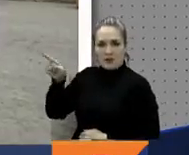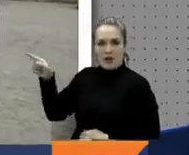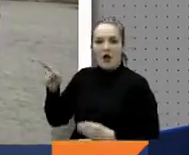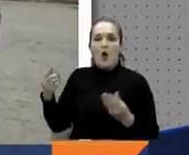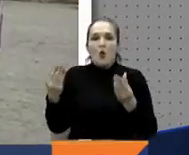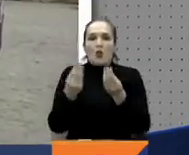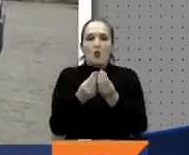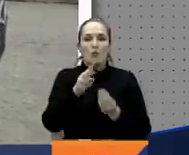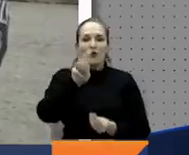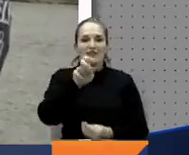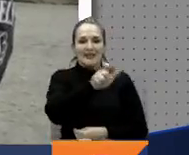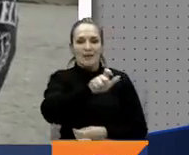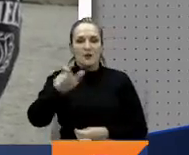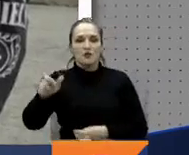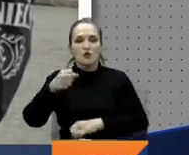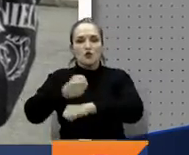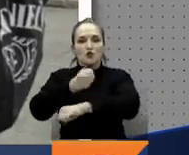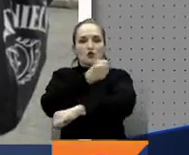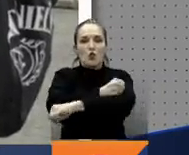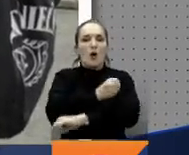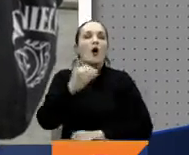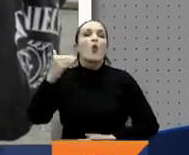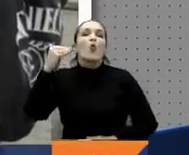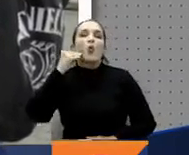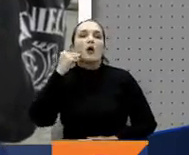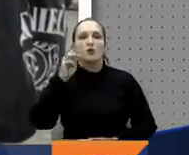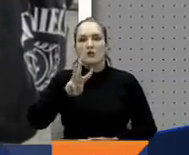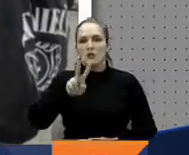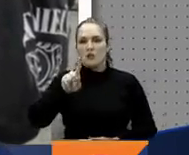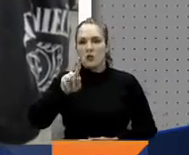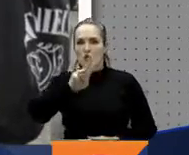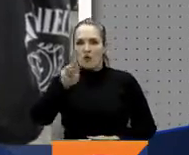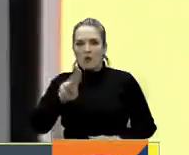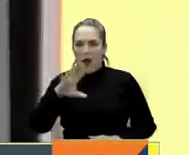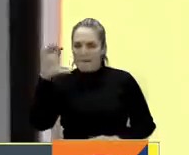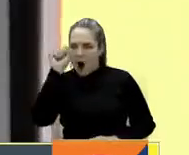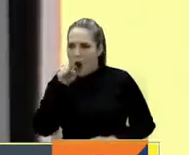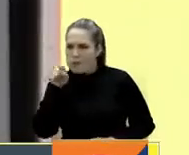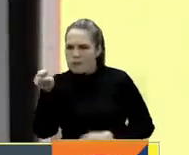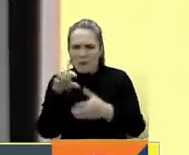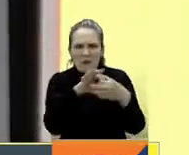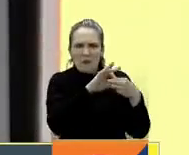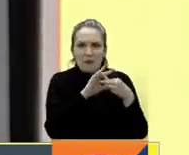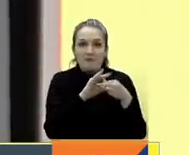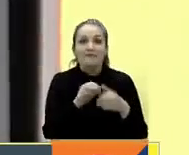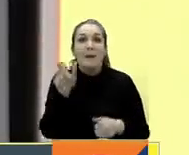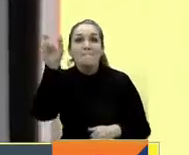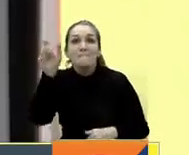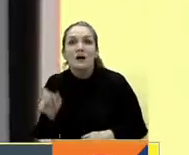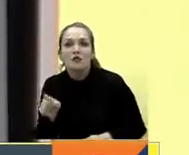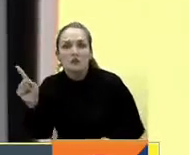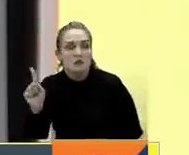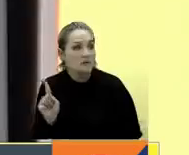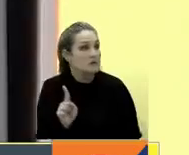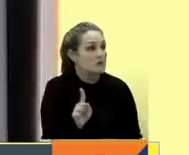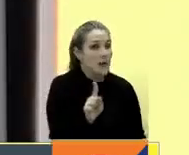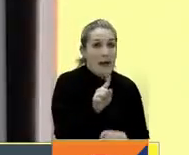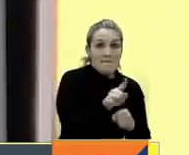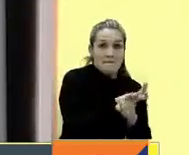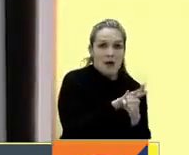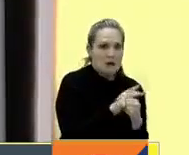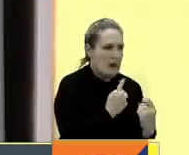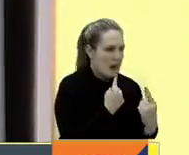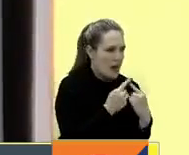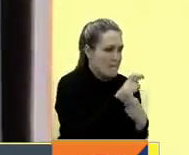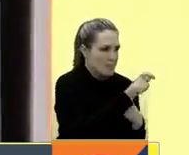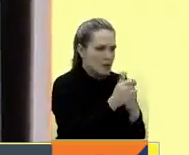en subo al 31 de marzo ha dejado al descubierto una red criminal estas personas llegaban a los barrios buscaban personas en